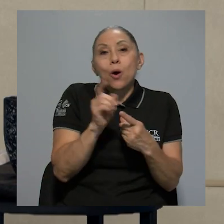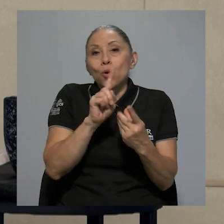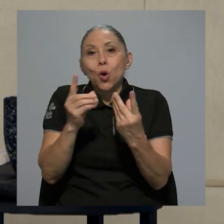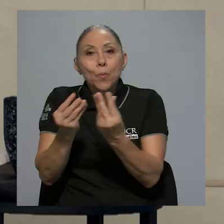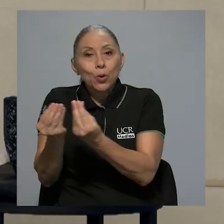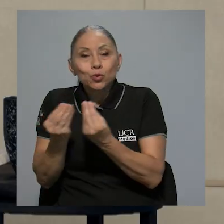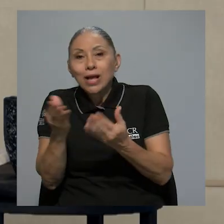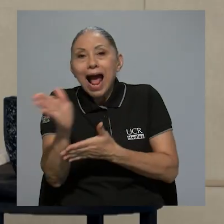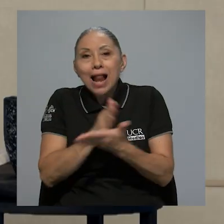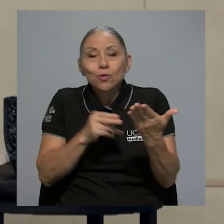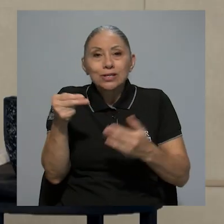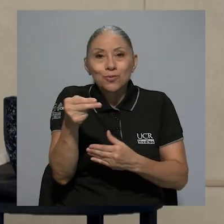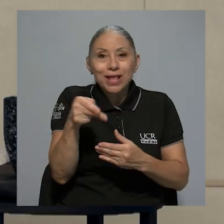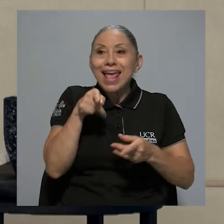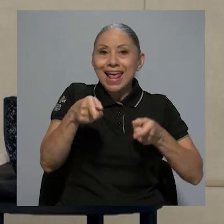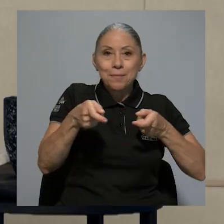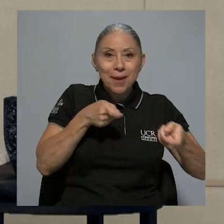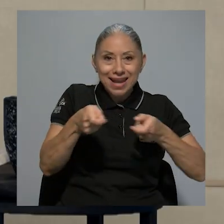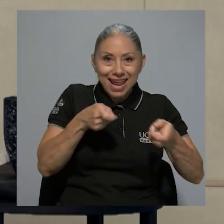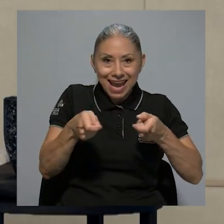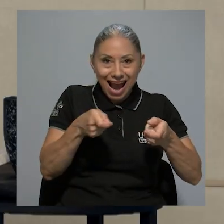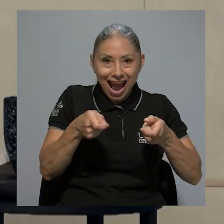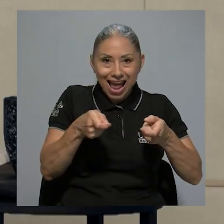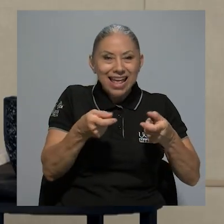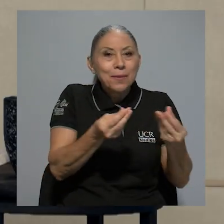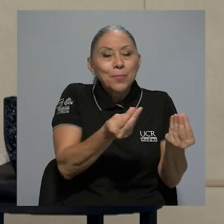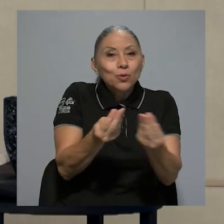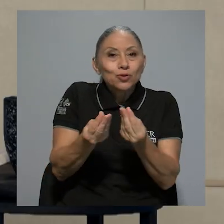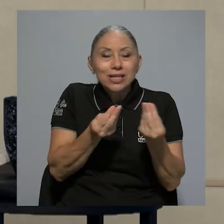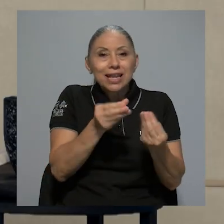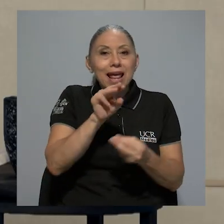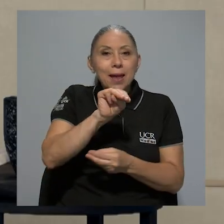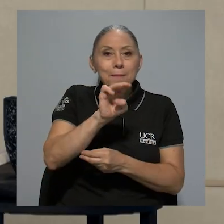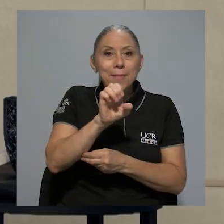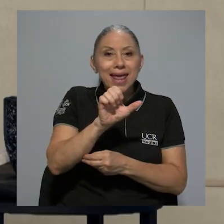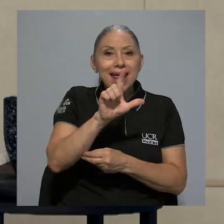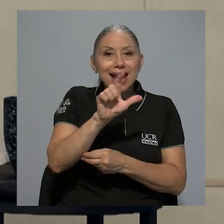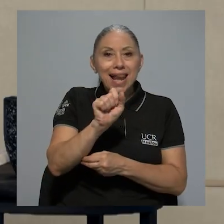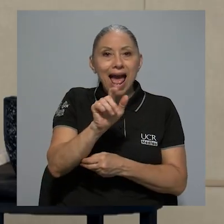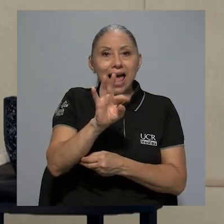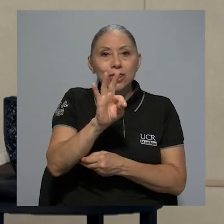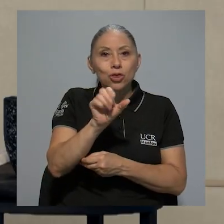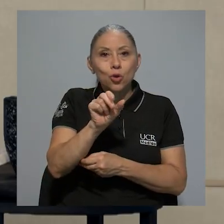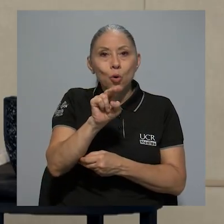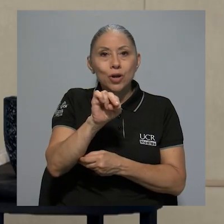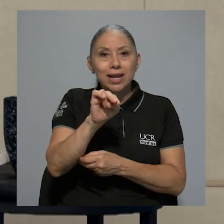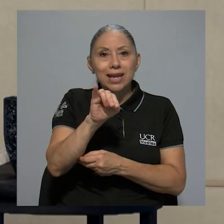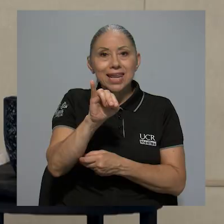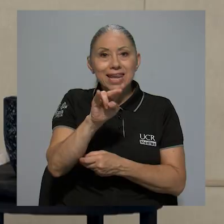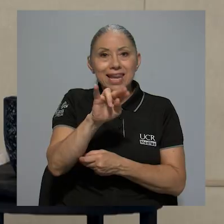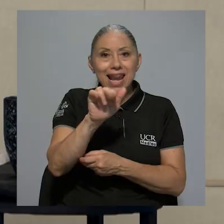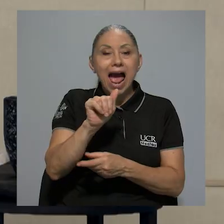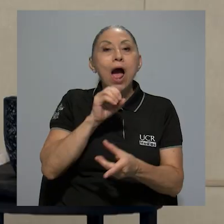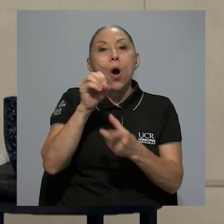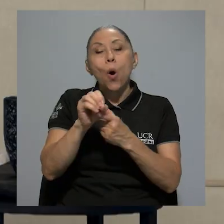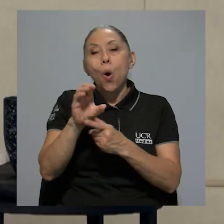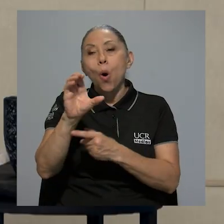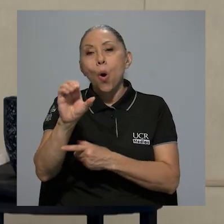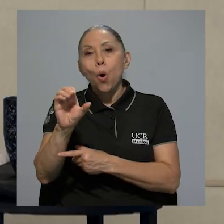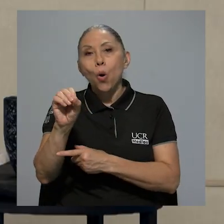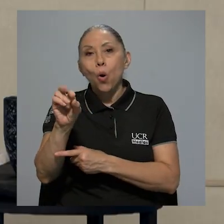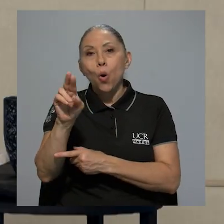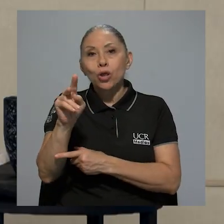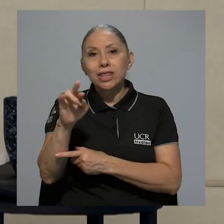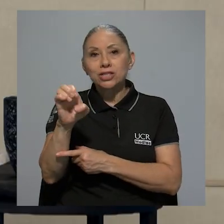él maneja esto de producir la melatonina o el cortisol. Entonces, ¿por qué estos son efectos no visuales? porque